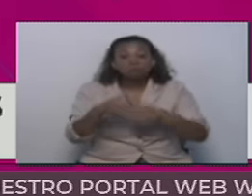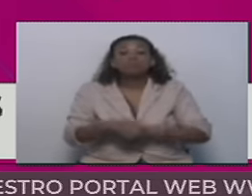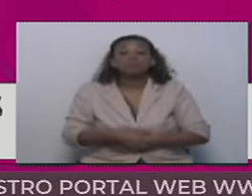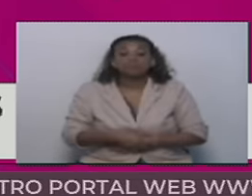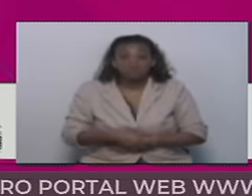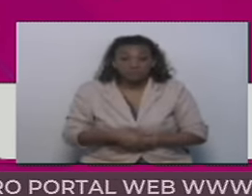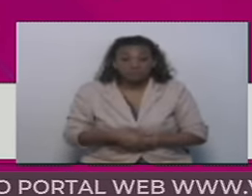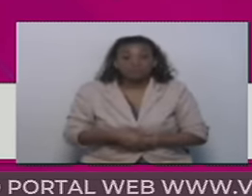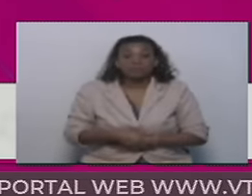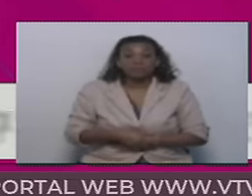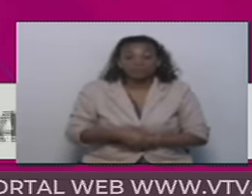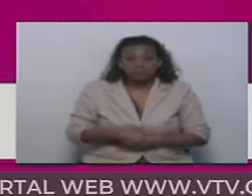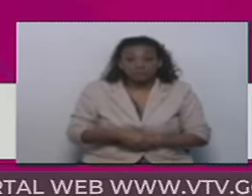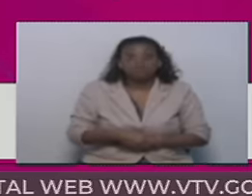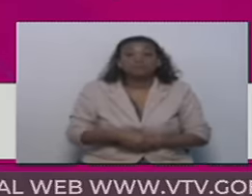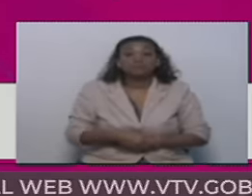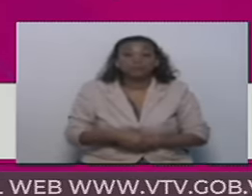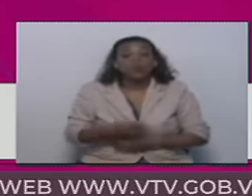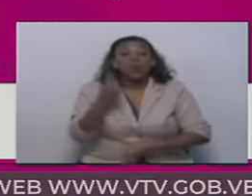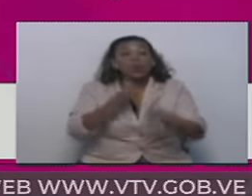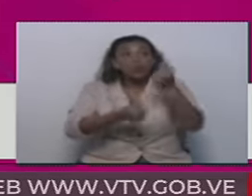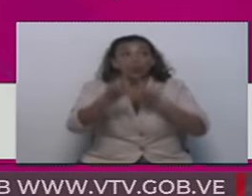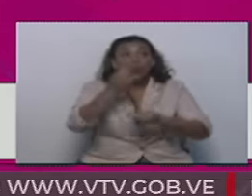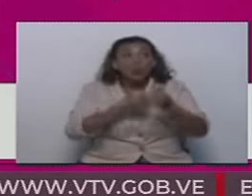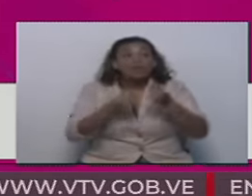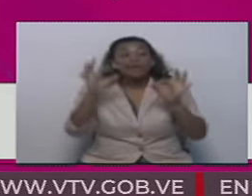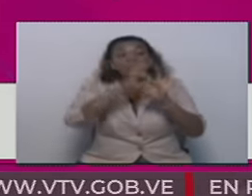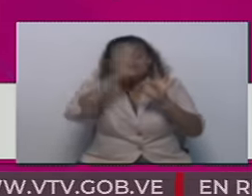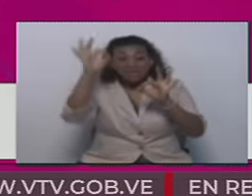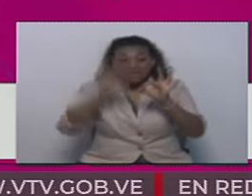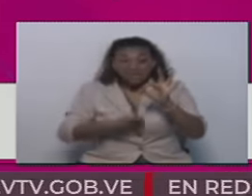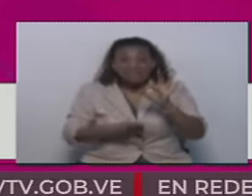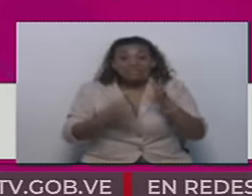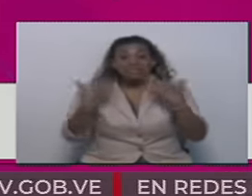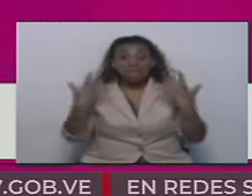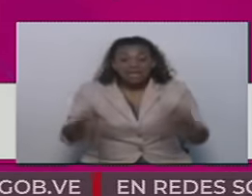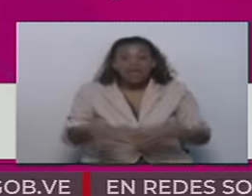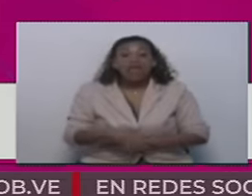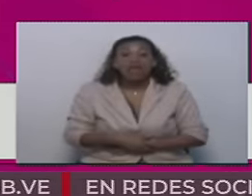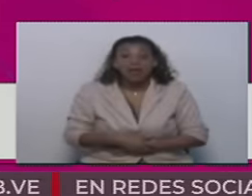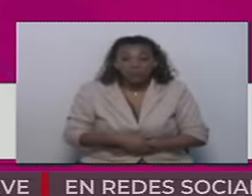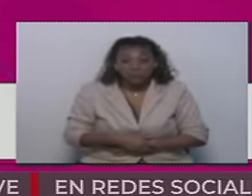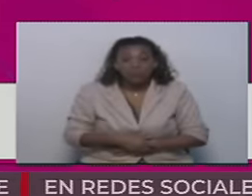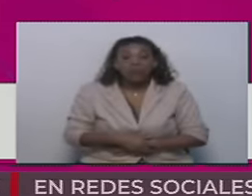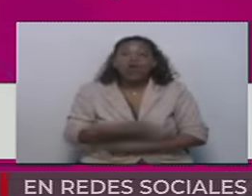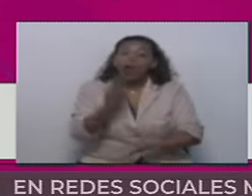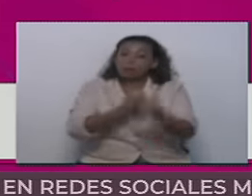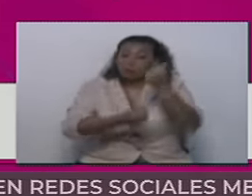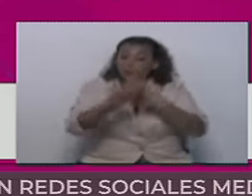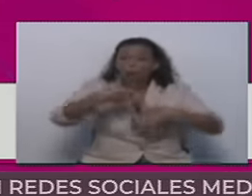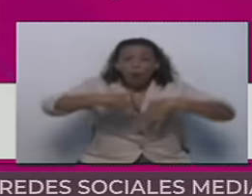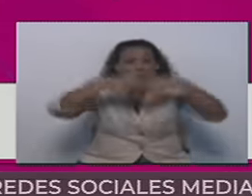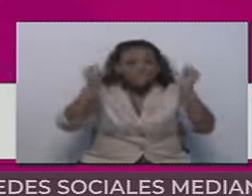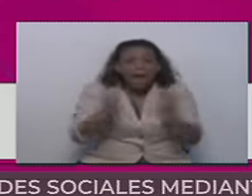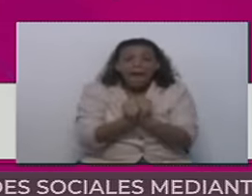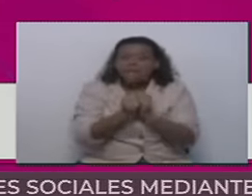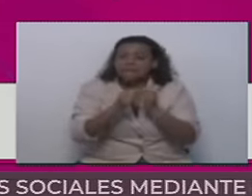misiles, pero fueron misiles económicos, financieros. La guerra comercial, la guerra